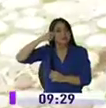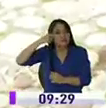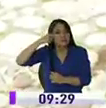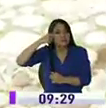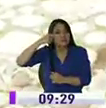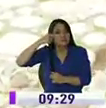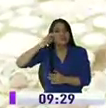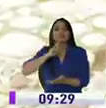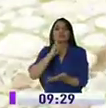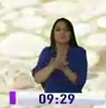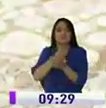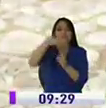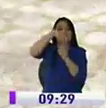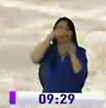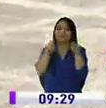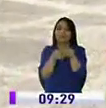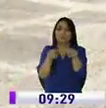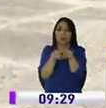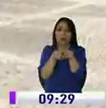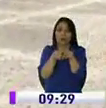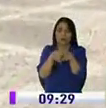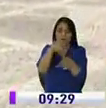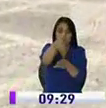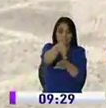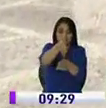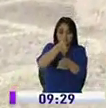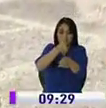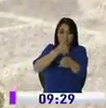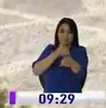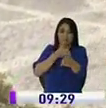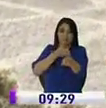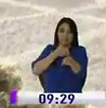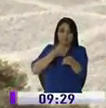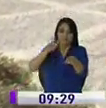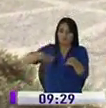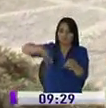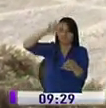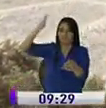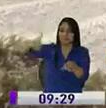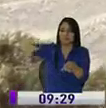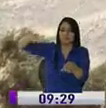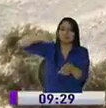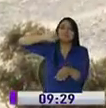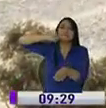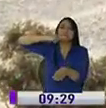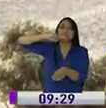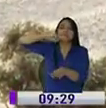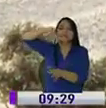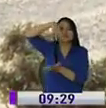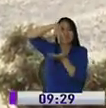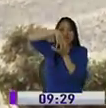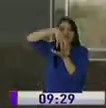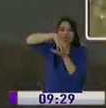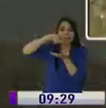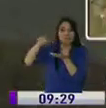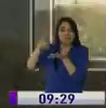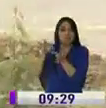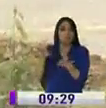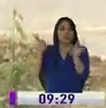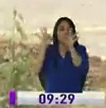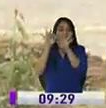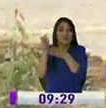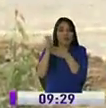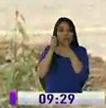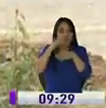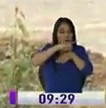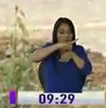verdadera mitad del mundo en la línea equinoccial, el glaciar sur del volcán Cayambe. Y es un referente importante. Con respecto a eso